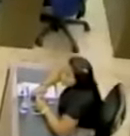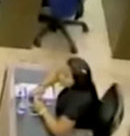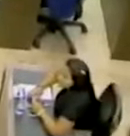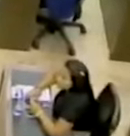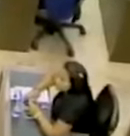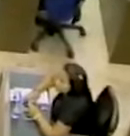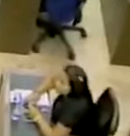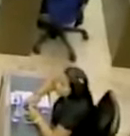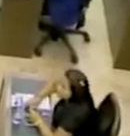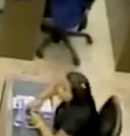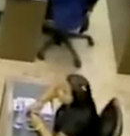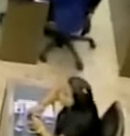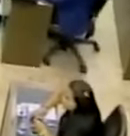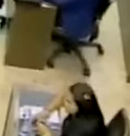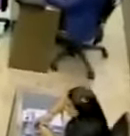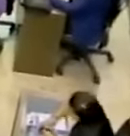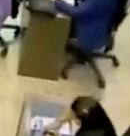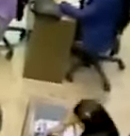Gracias.